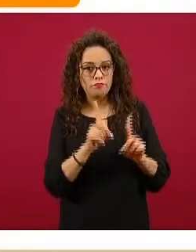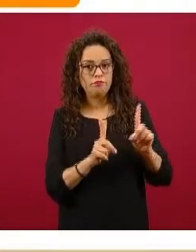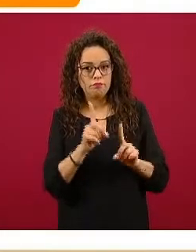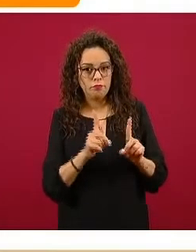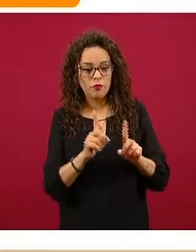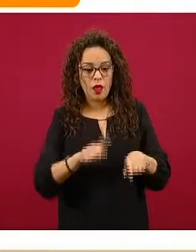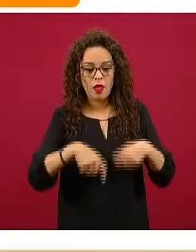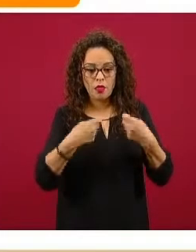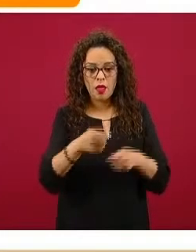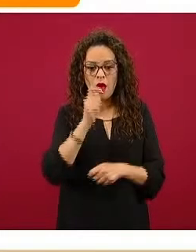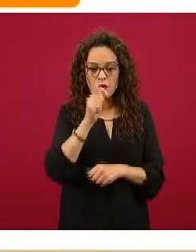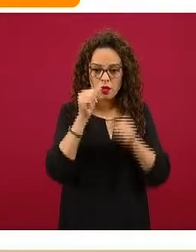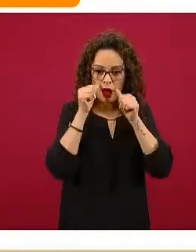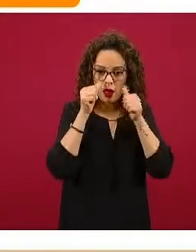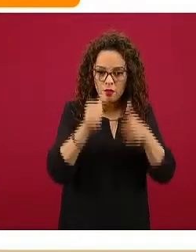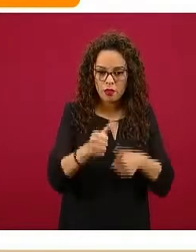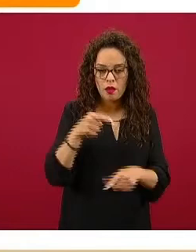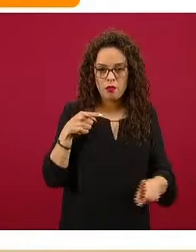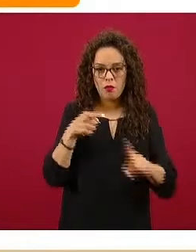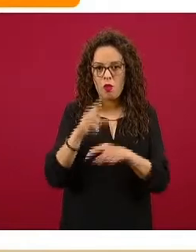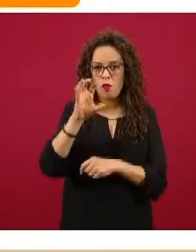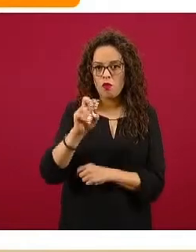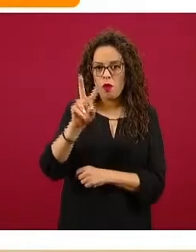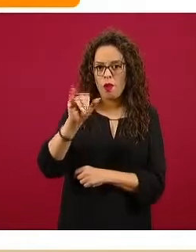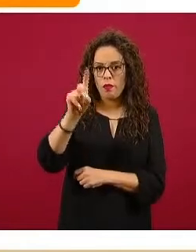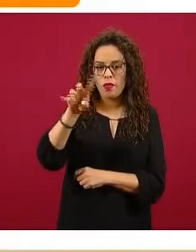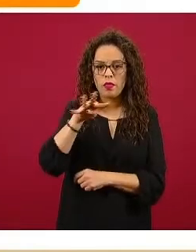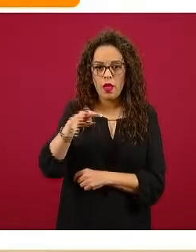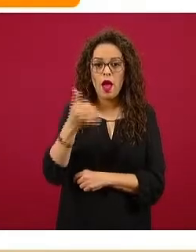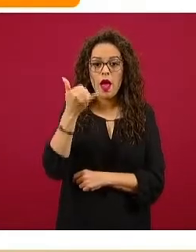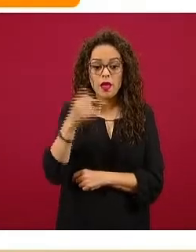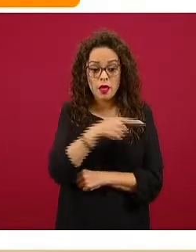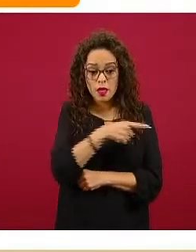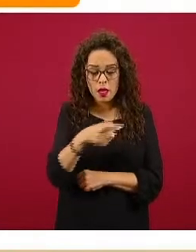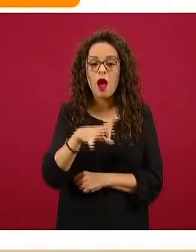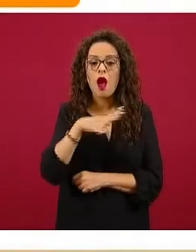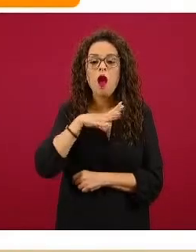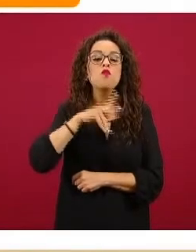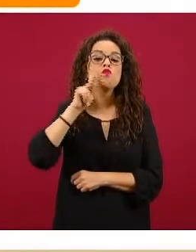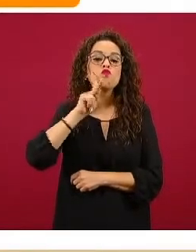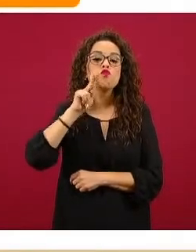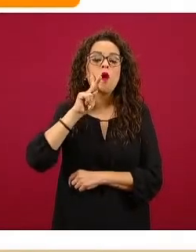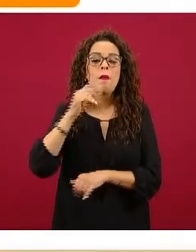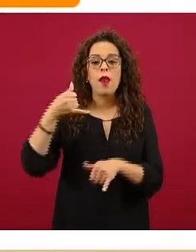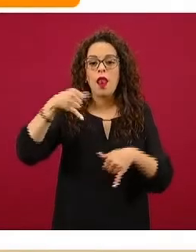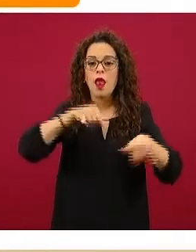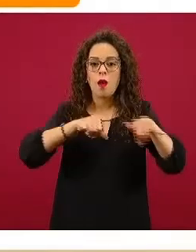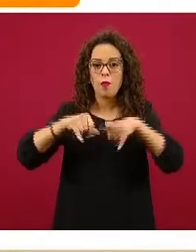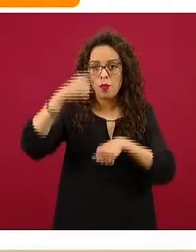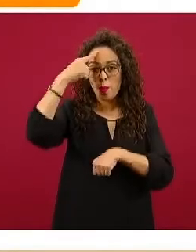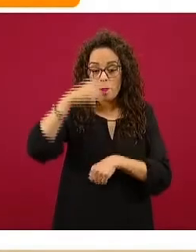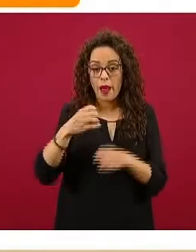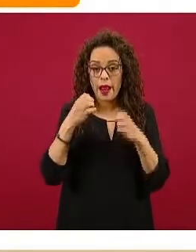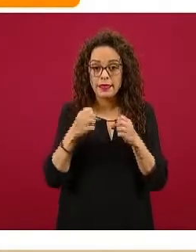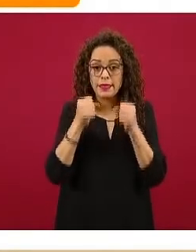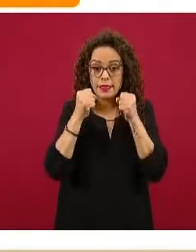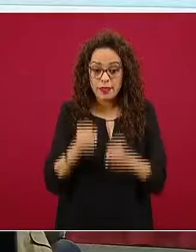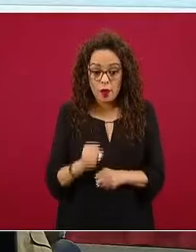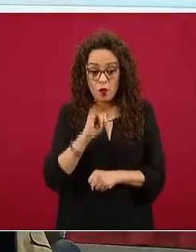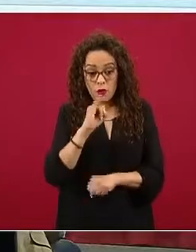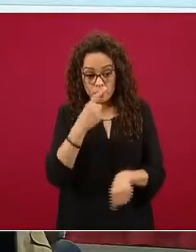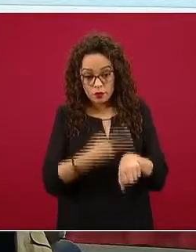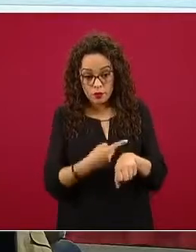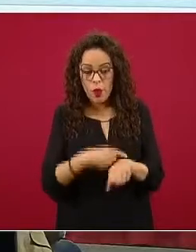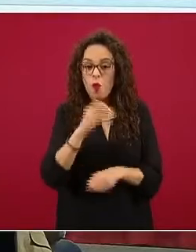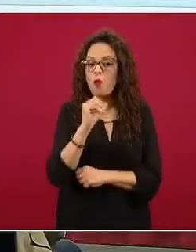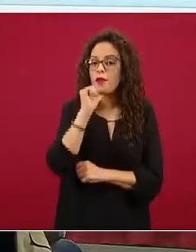enfocada a COVID-19 y la gran mayoría de ellas una prueba de laboratorio para poder confirmar o descartar la enfermedad. Al